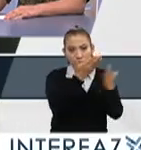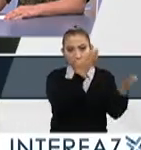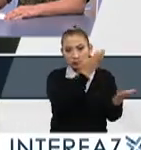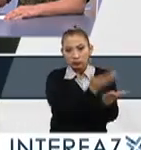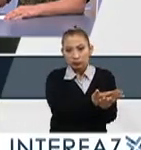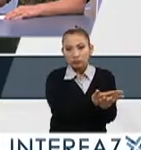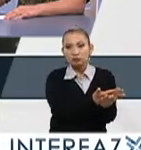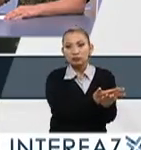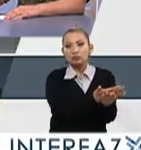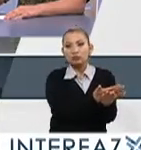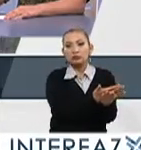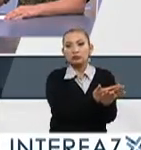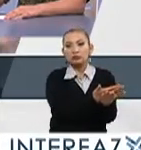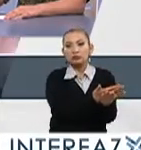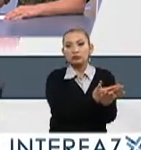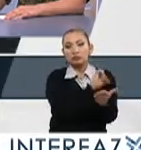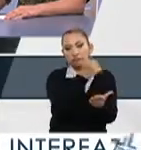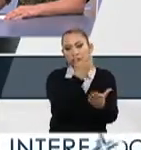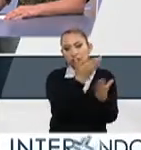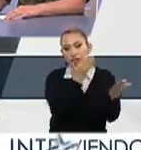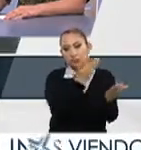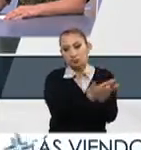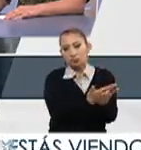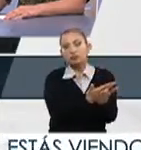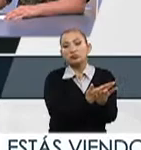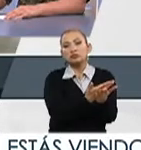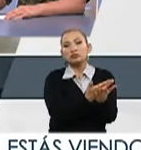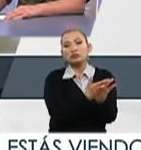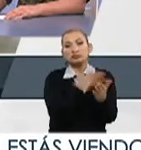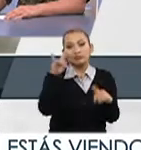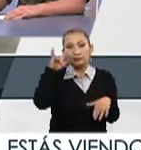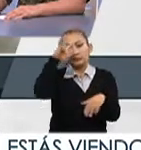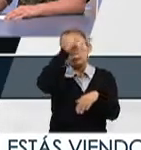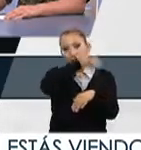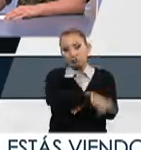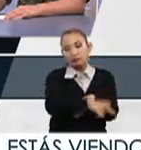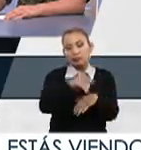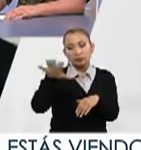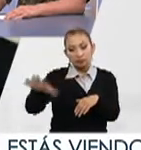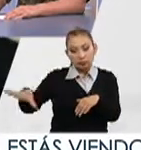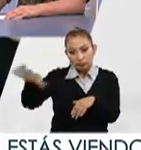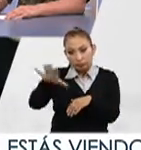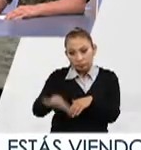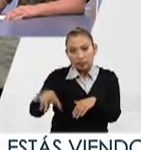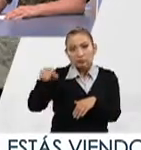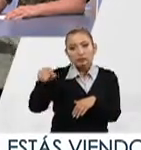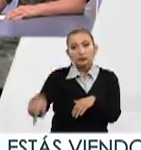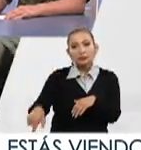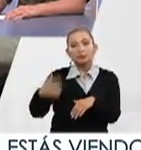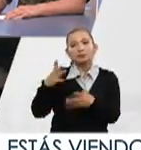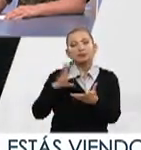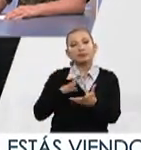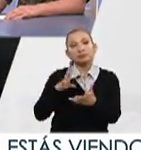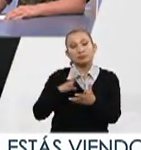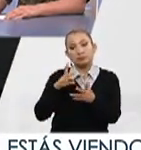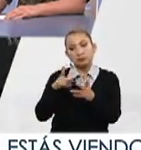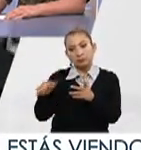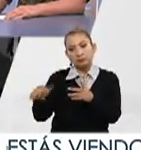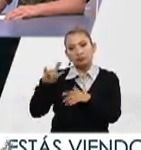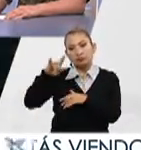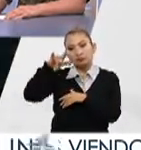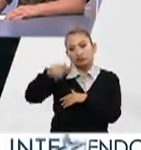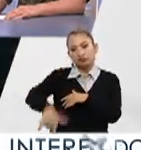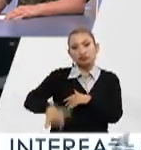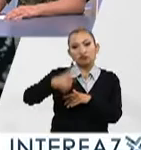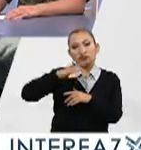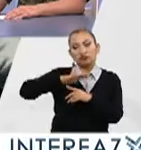servicio de la otra parte, que es la parte aérea, ¿no? El componente aéreo, y aquí actúan aeronaves